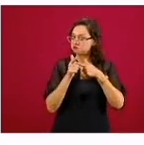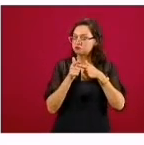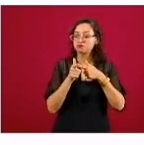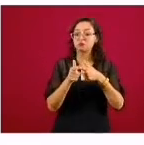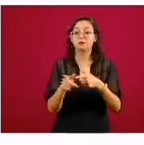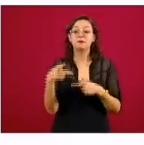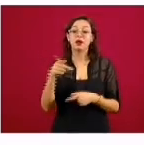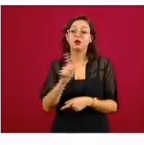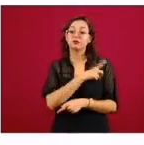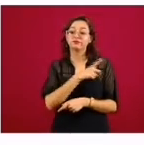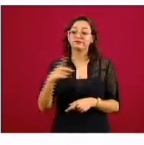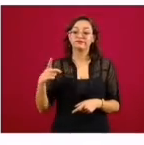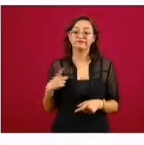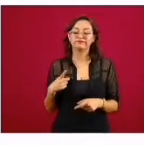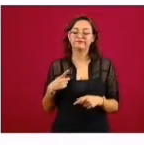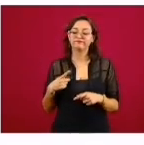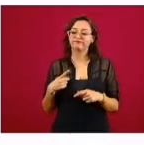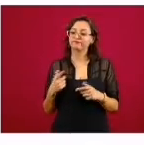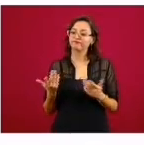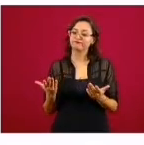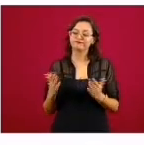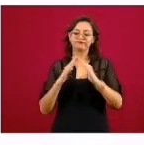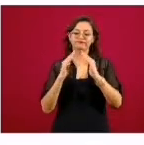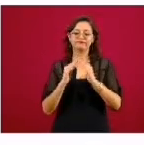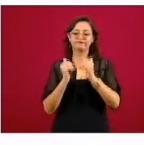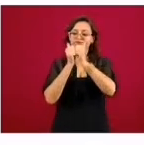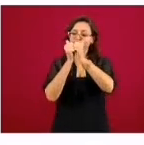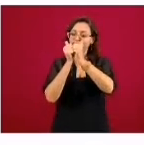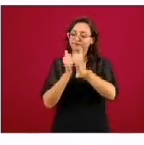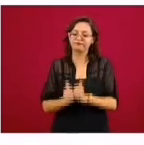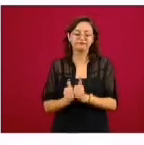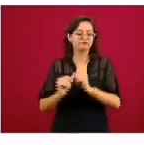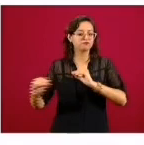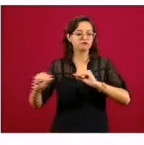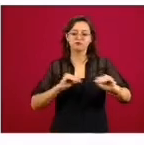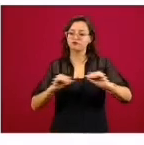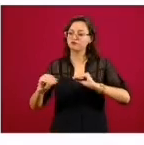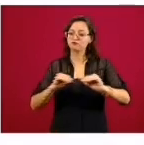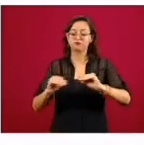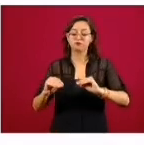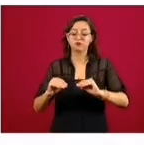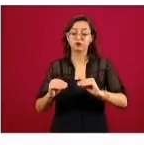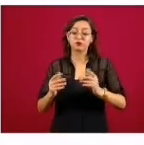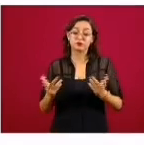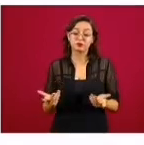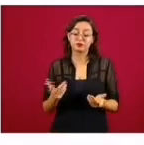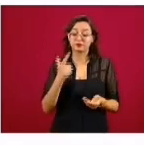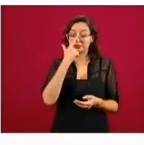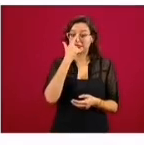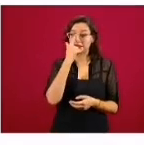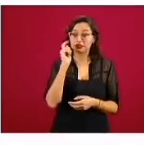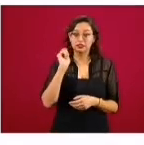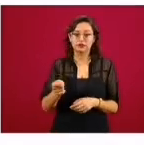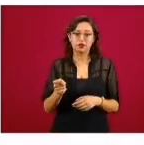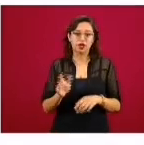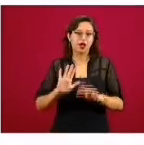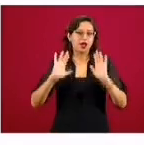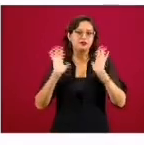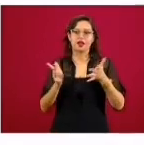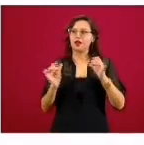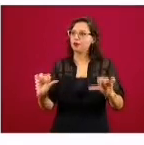continúan las medidas de mitigación comunitaria. Y esto quiero dejarlo muy claro, esto no es una garantía de que ya estamos fuera